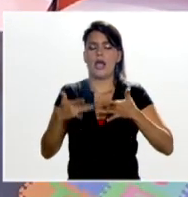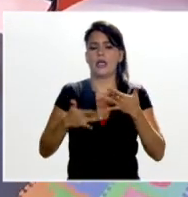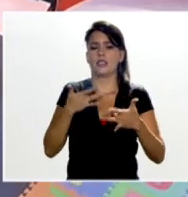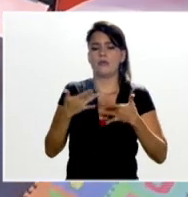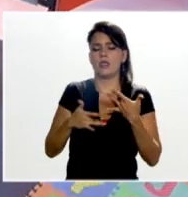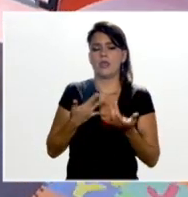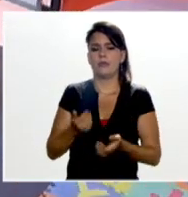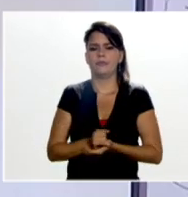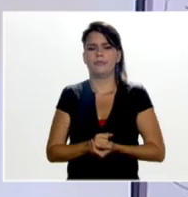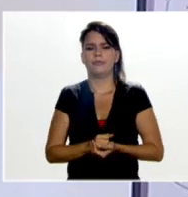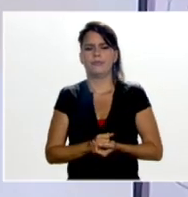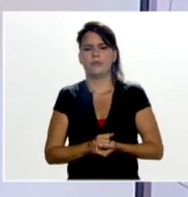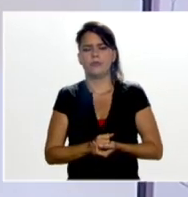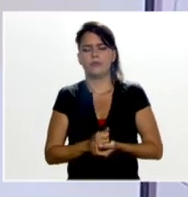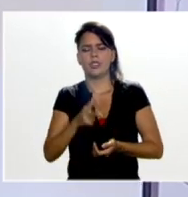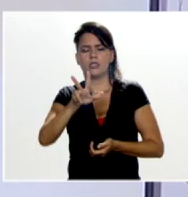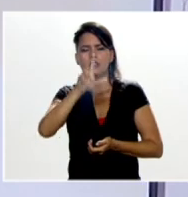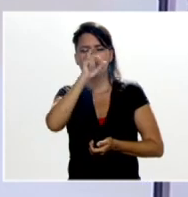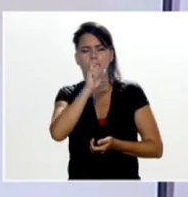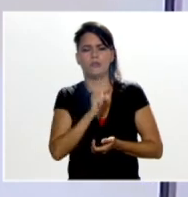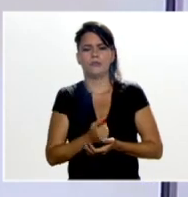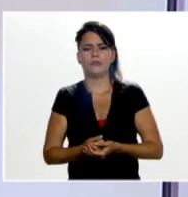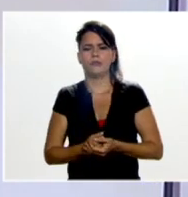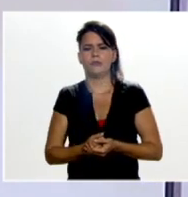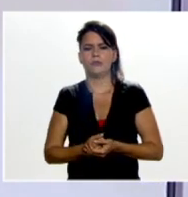actividades para tercer año.